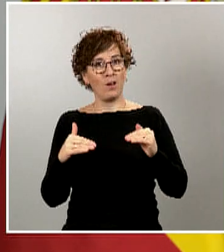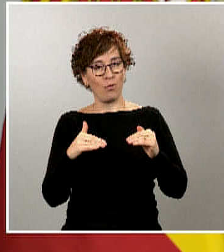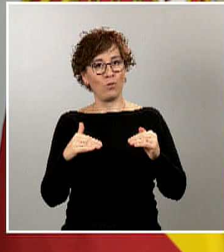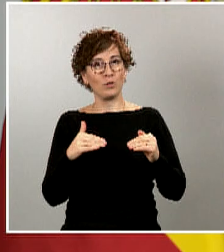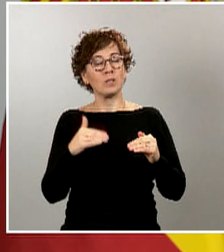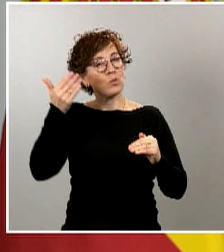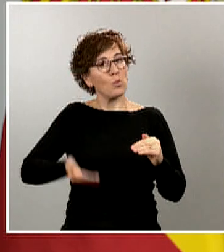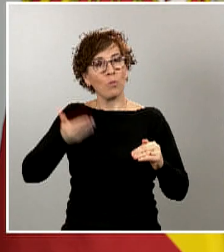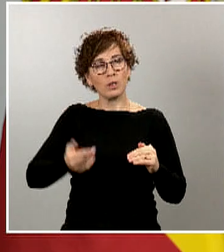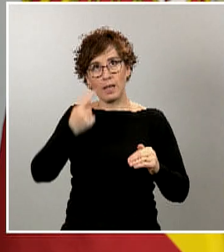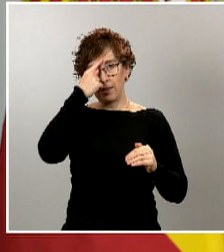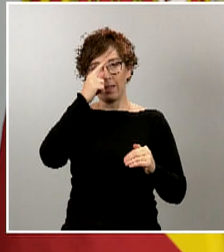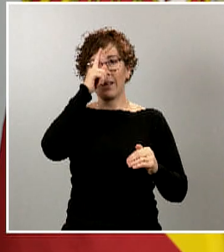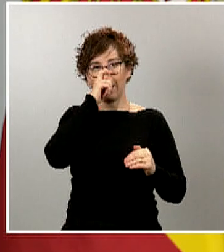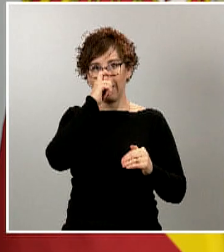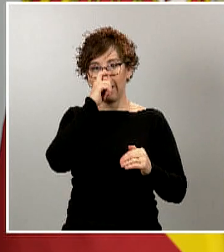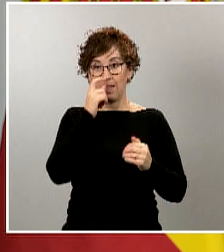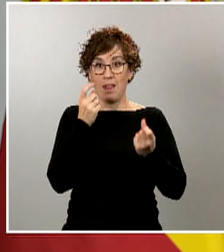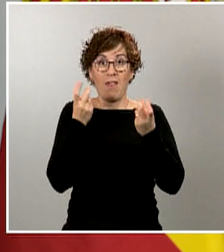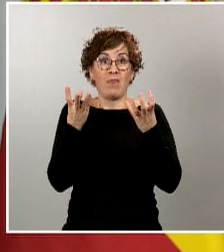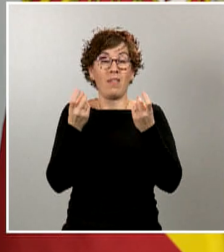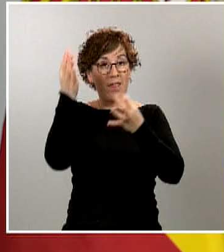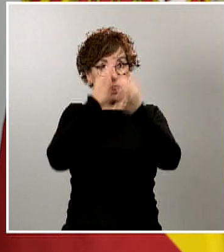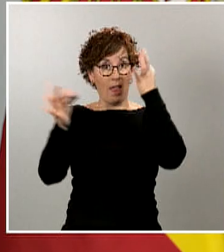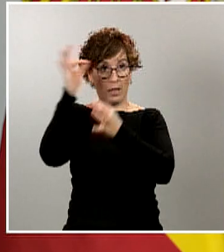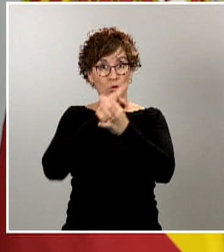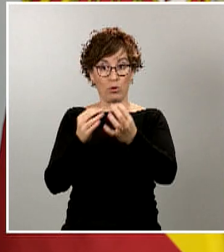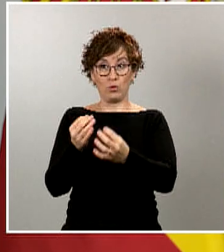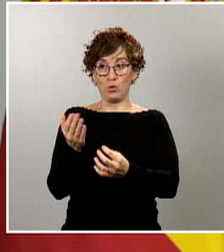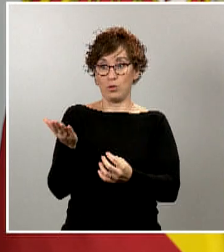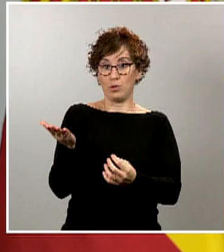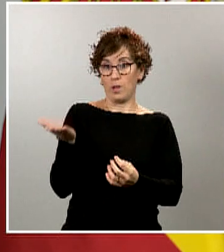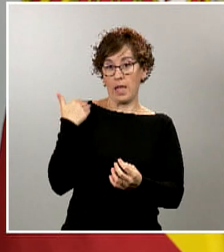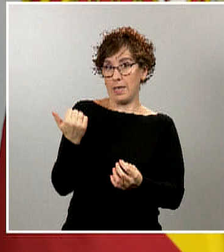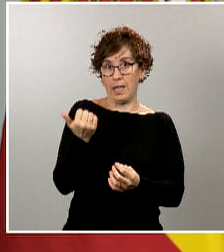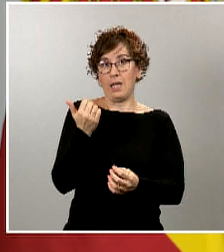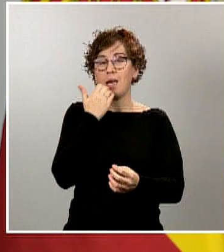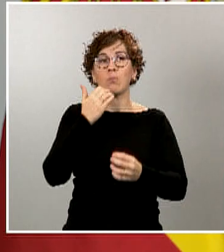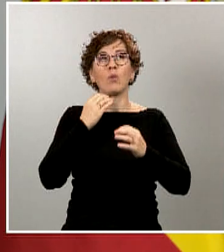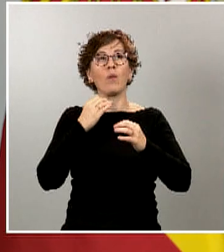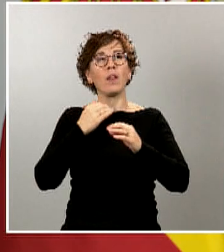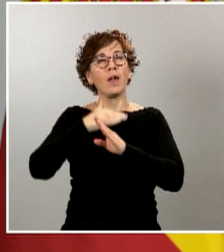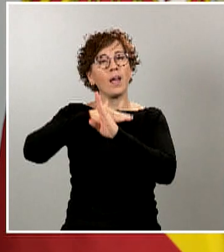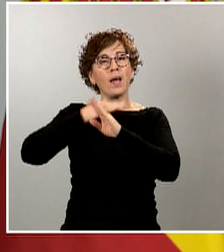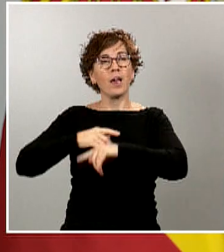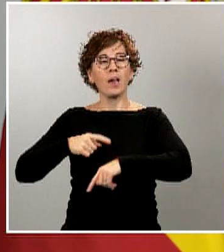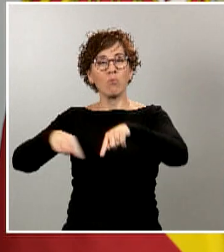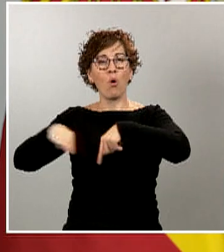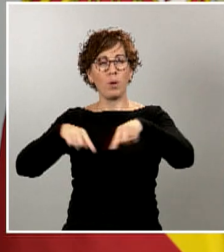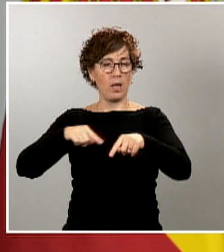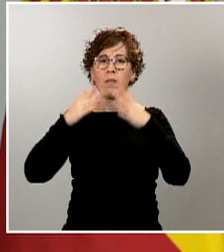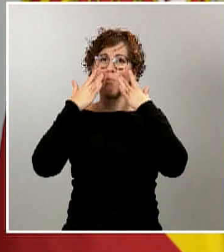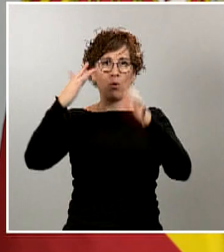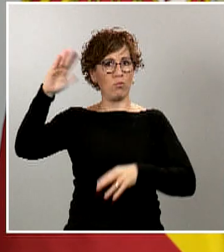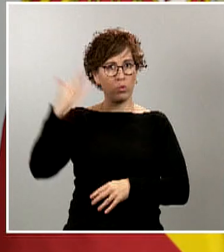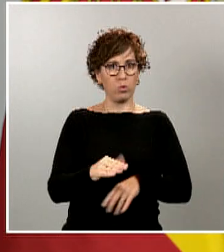cuenta que los datos que nos dan ayer, el nivel de movilidad había descendido un 85%.